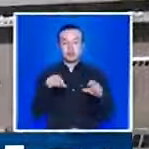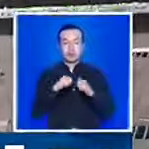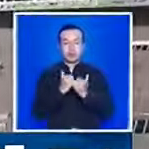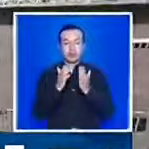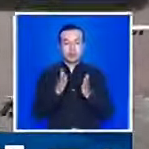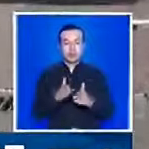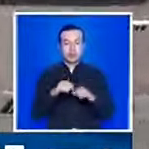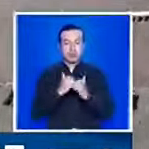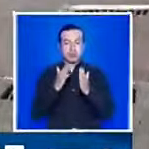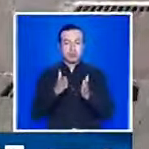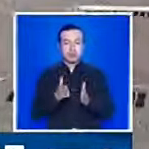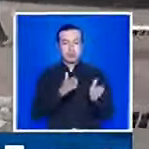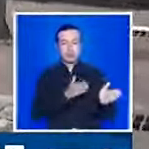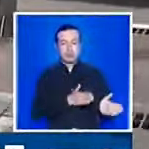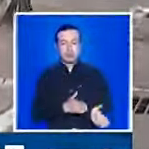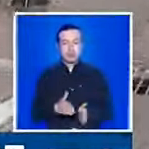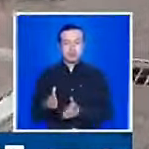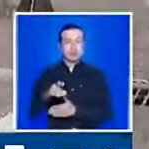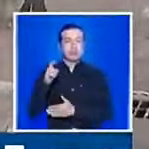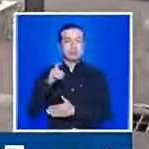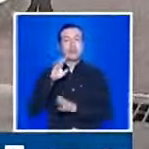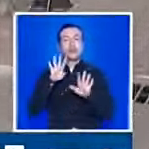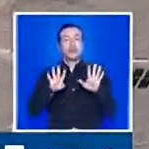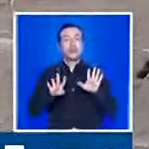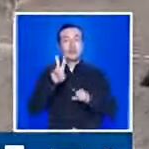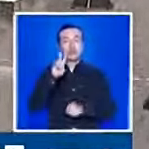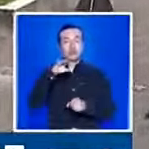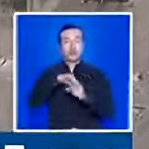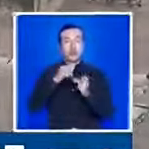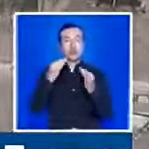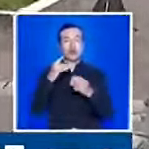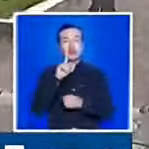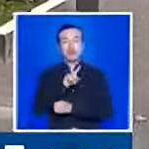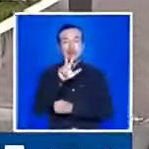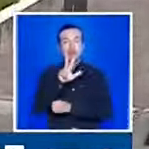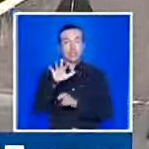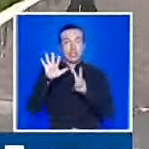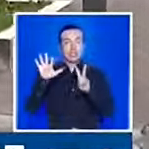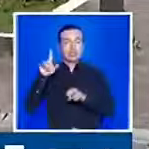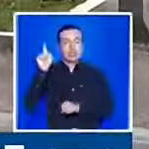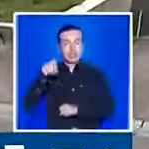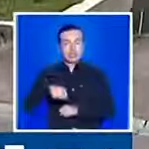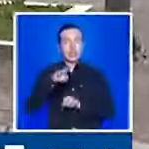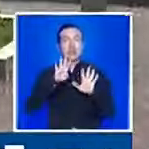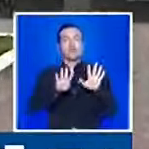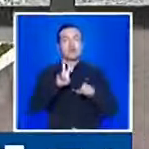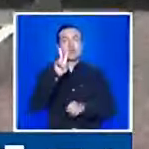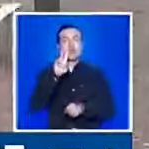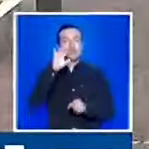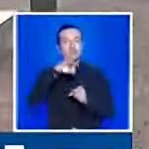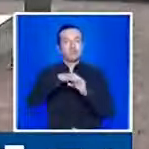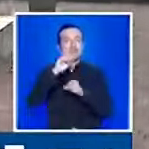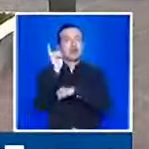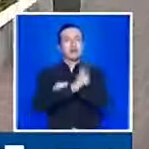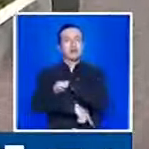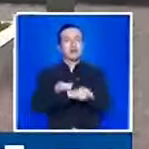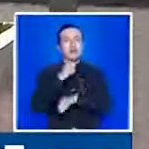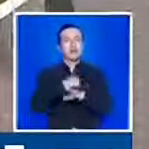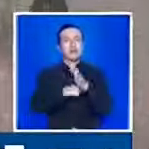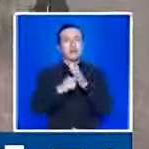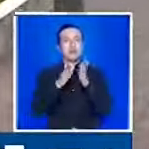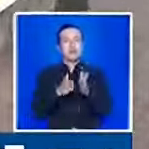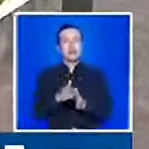asambleístas. Como ya señalaba Juan Carlos, se requieren 92 votos de los 137 asambleístas para la censura y destitución de la ministra